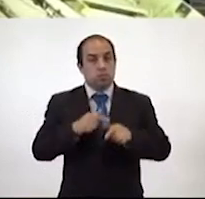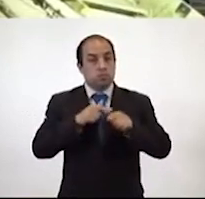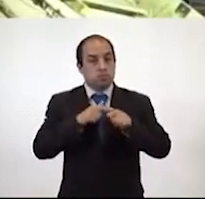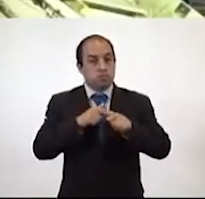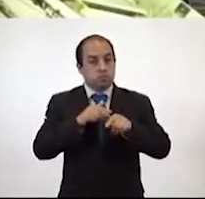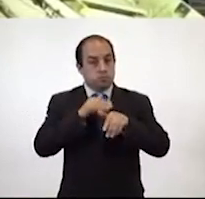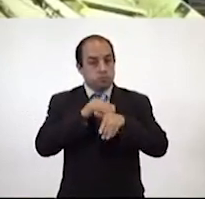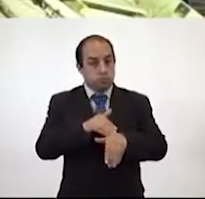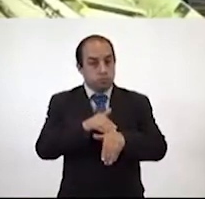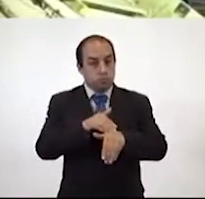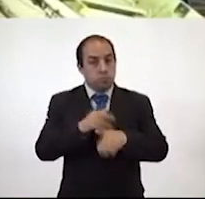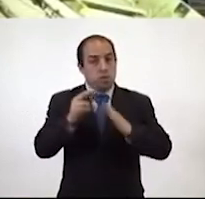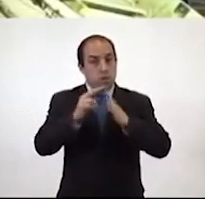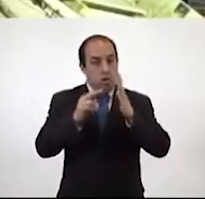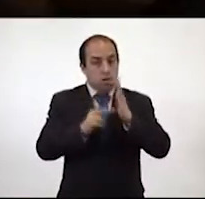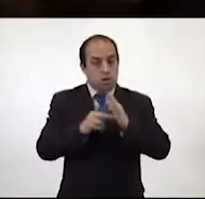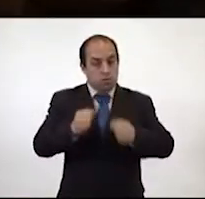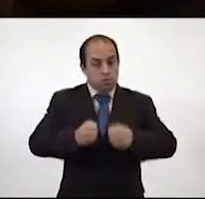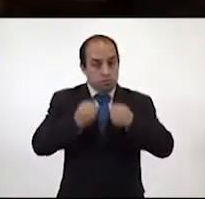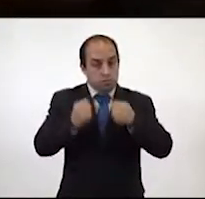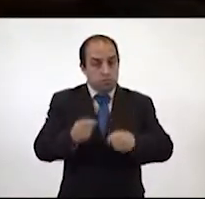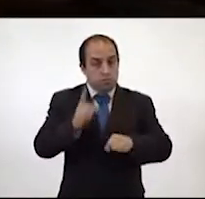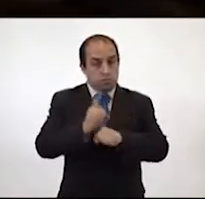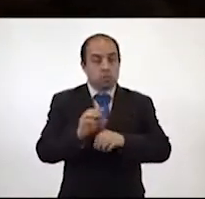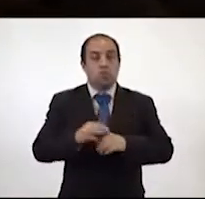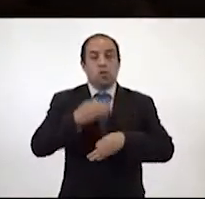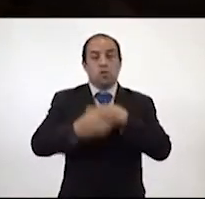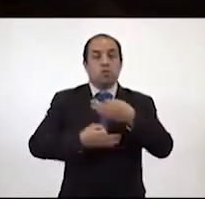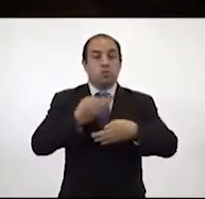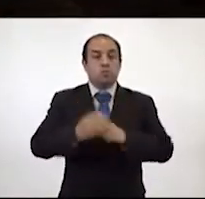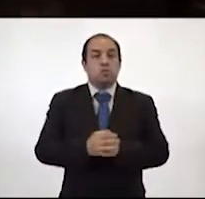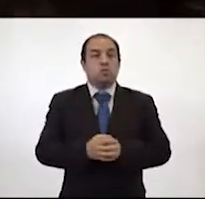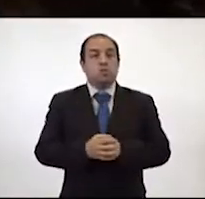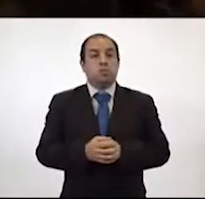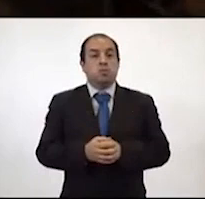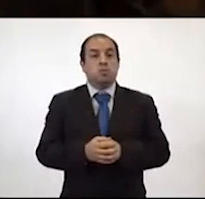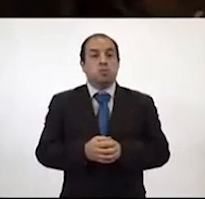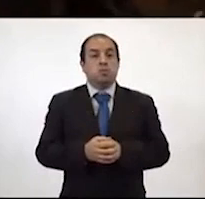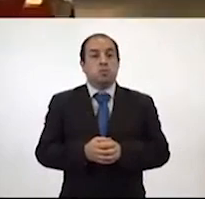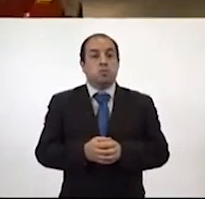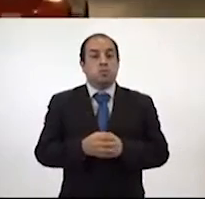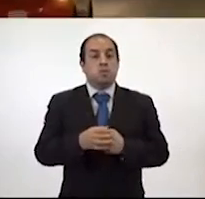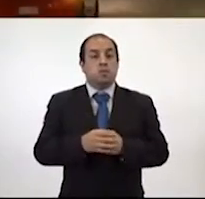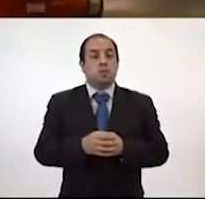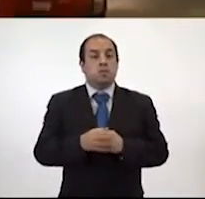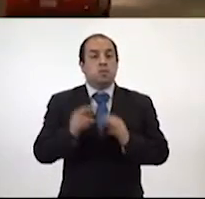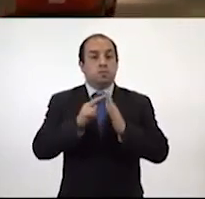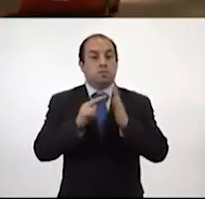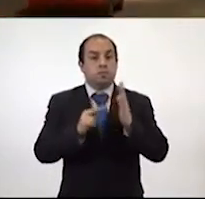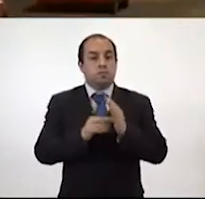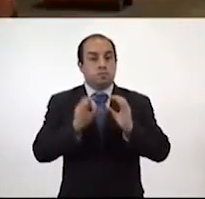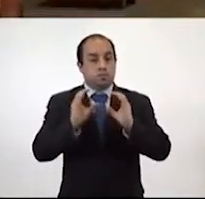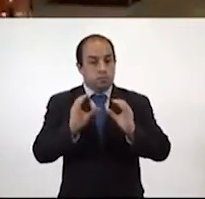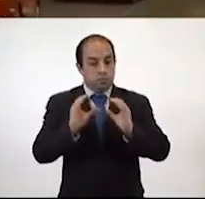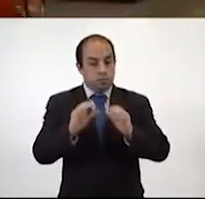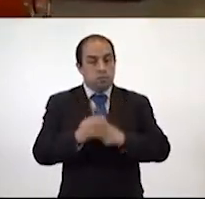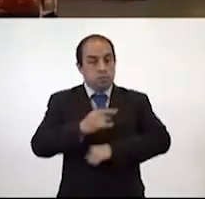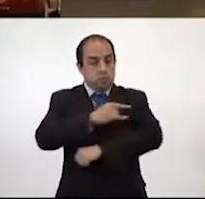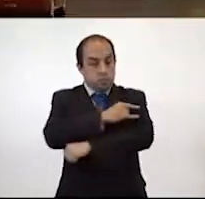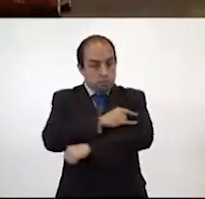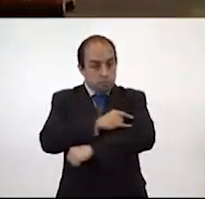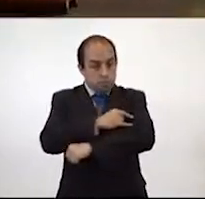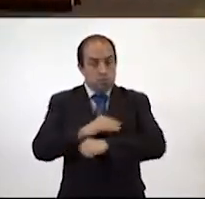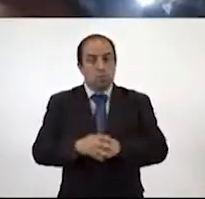sheinbaum han ocurrido tres de los cuatro accidentes fatales en el metro con personas muertas como la tragedia de la línea 12